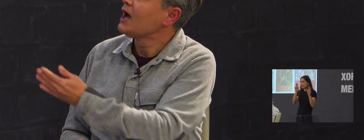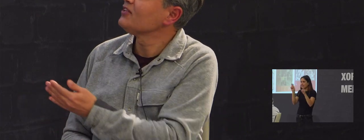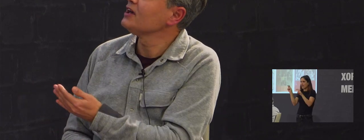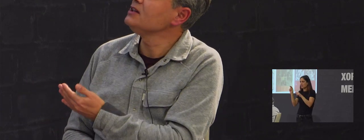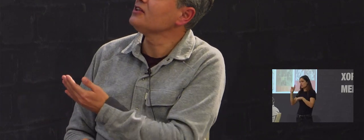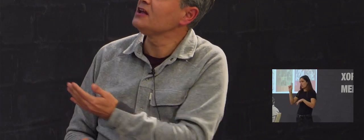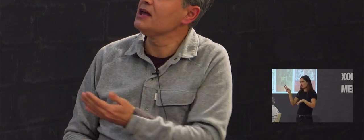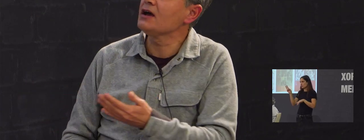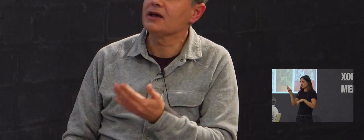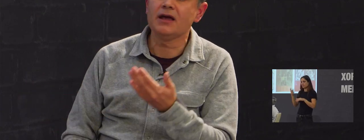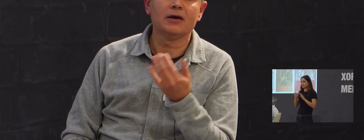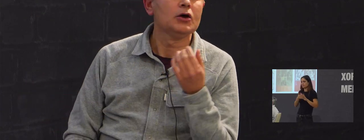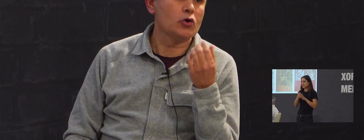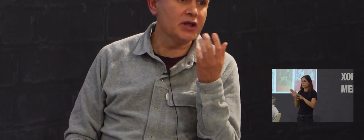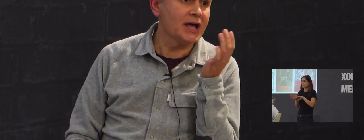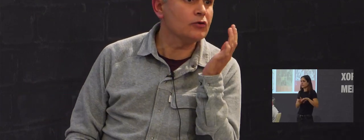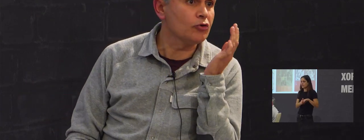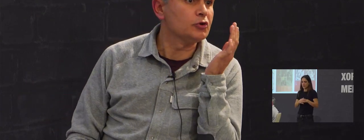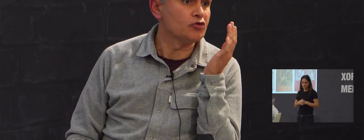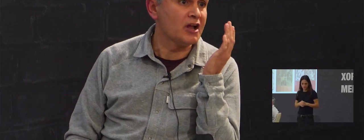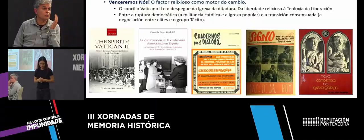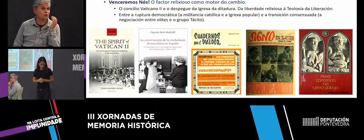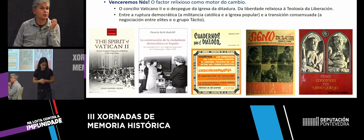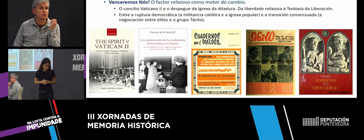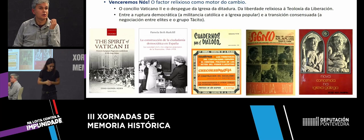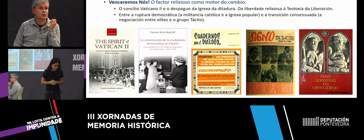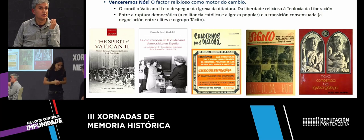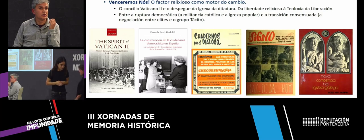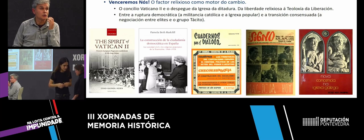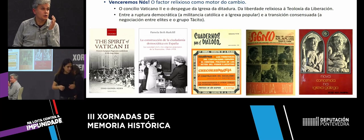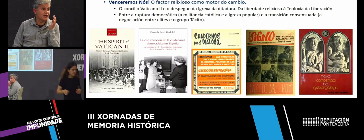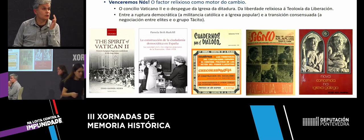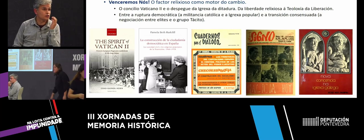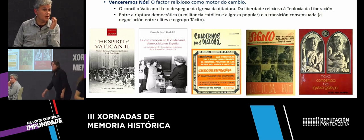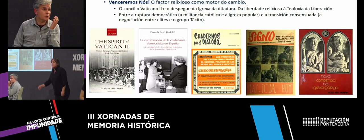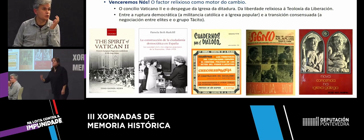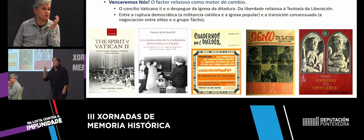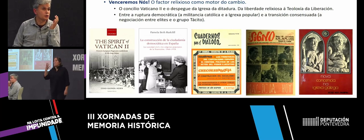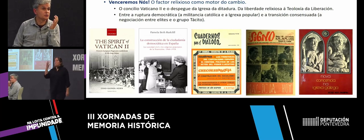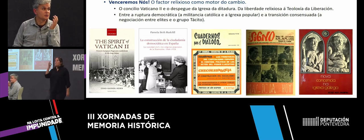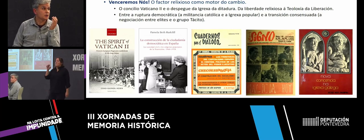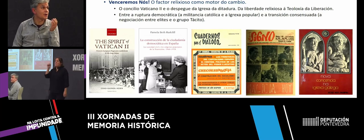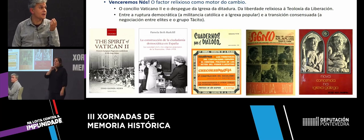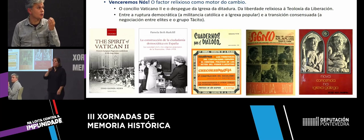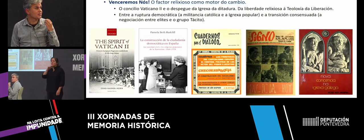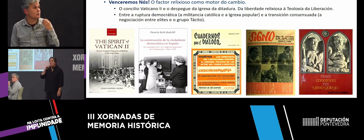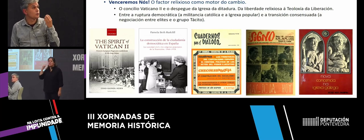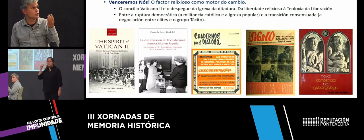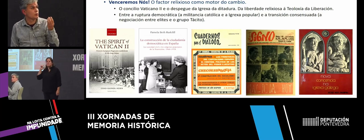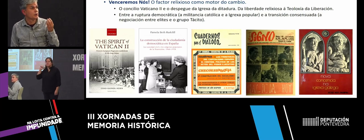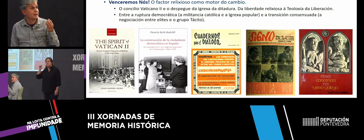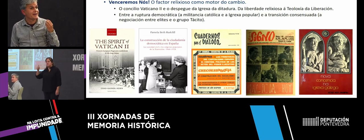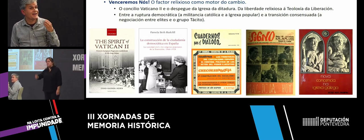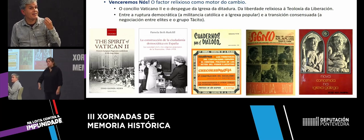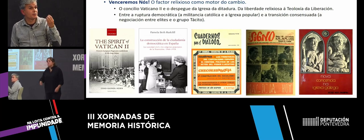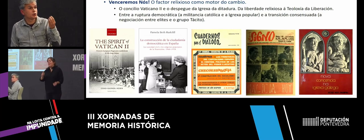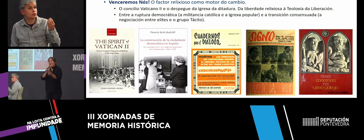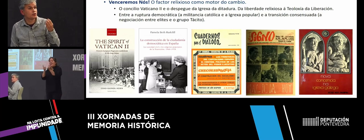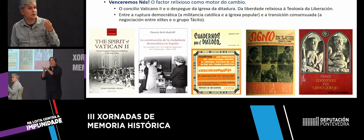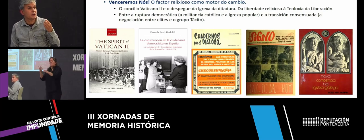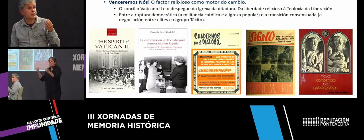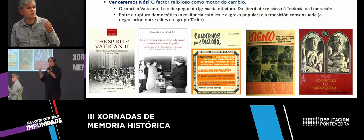cuestións. A seguinte serían que 40 anos son moitos anos. En 40 anos cambian moitas cousas. Igual que o réximen mudou